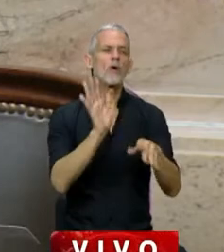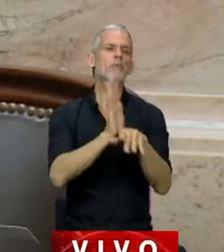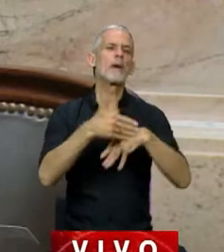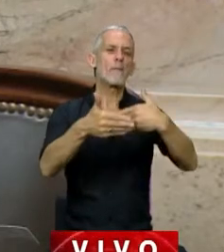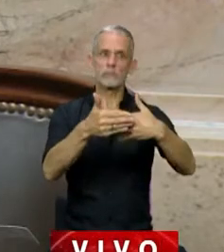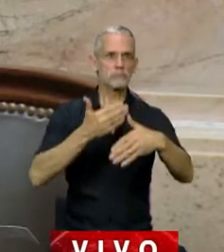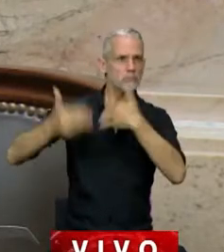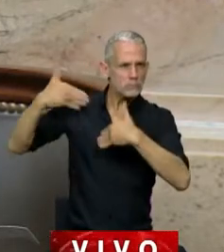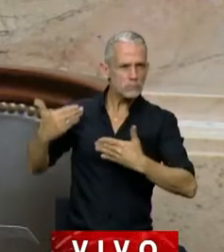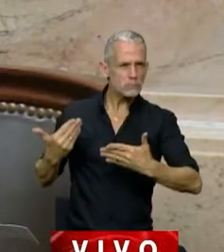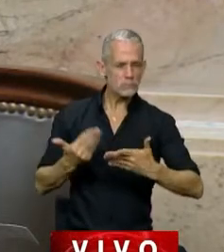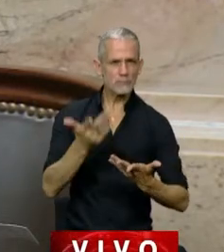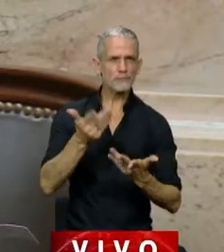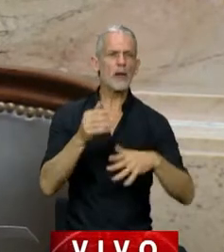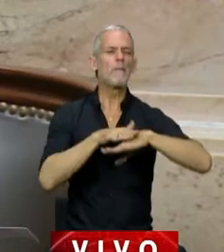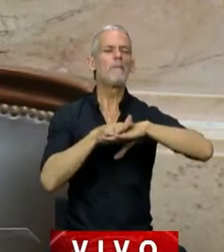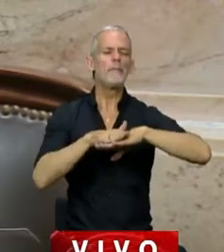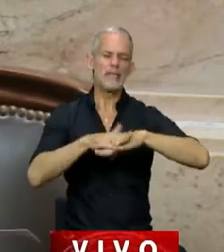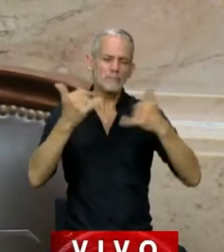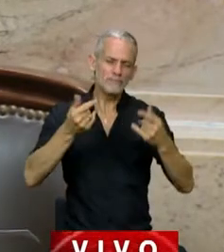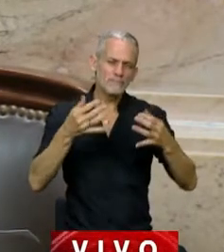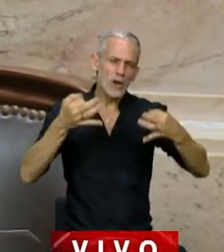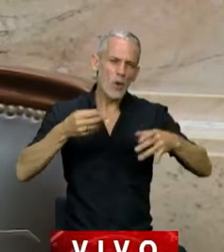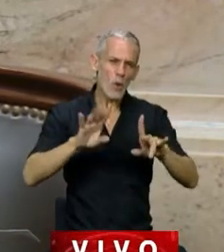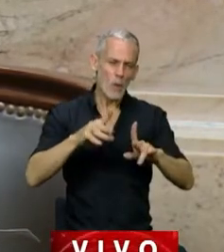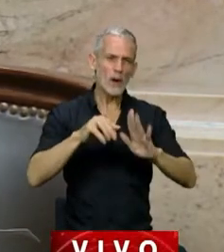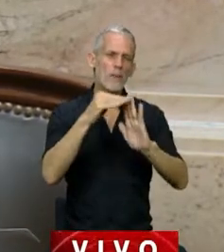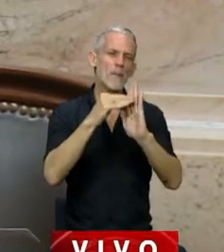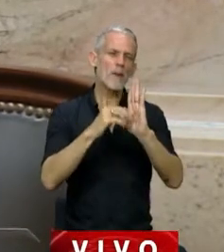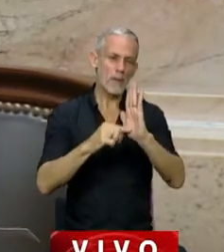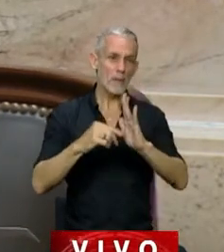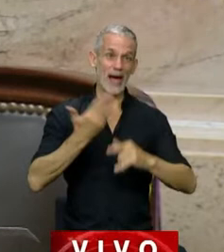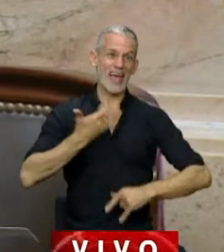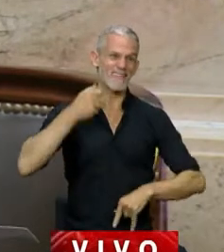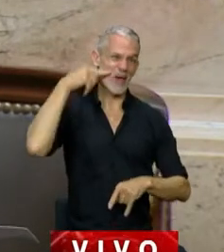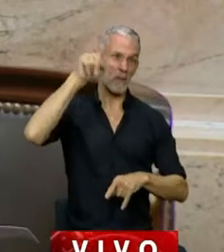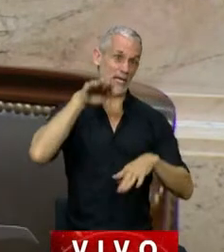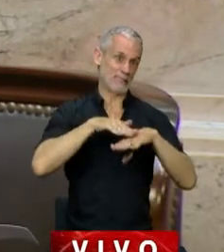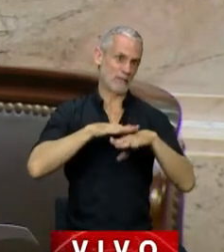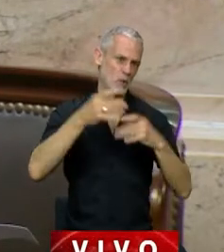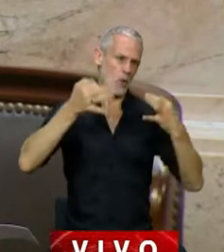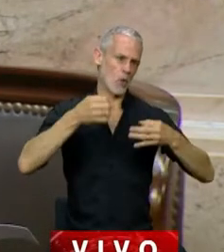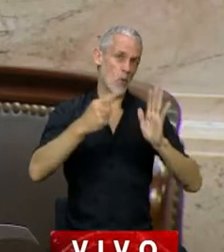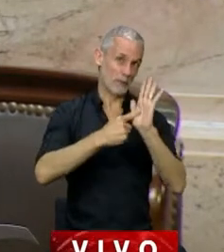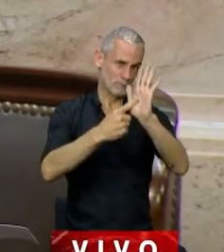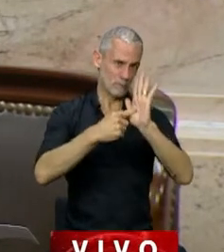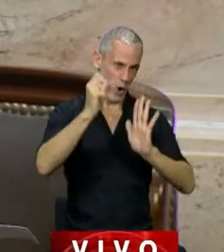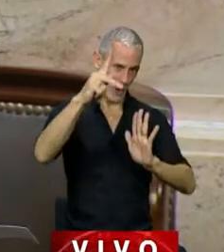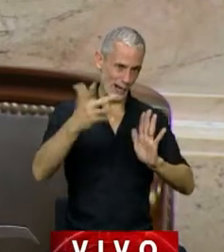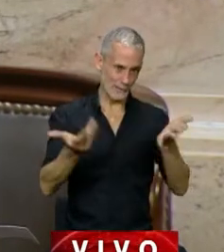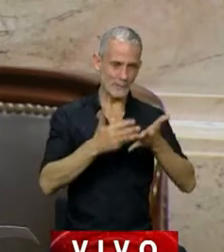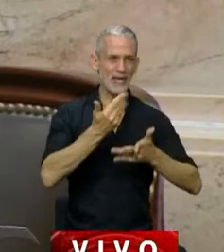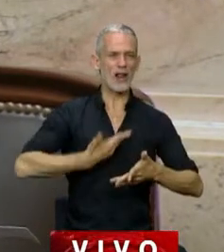regresivo, aunque cumpla mínimamente con los requerimientos del Fondo Monetario Internacional que